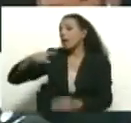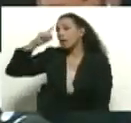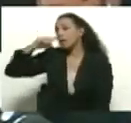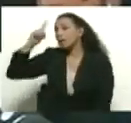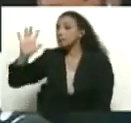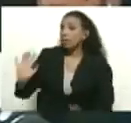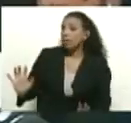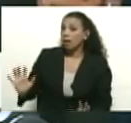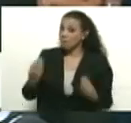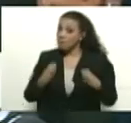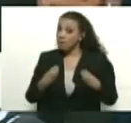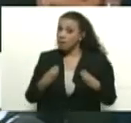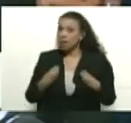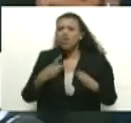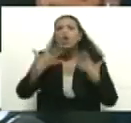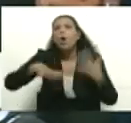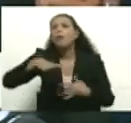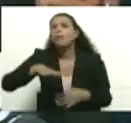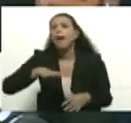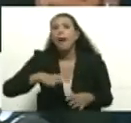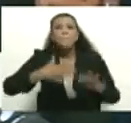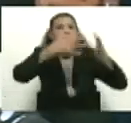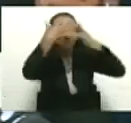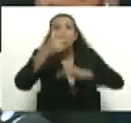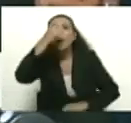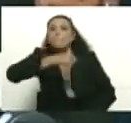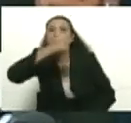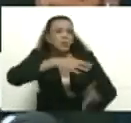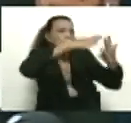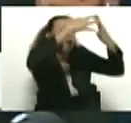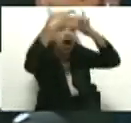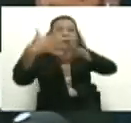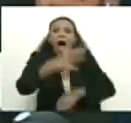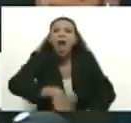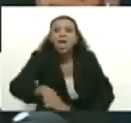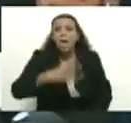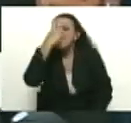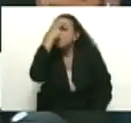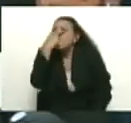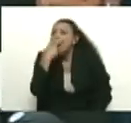van a lanzar? Para los sectores populares.